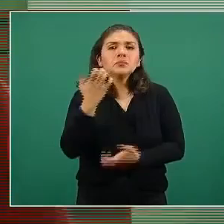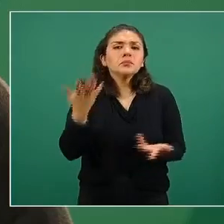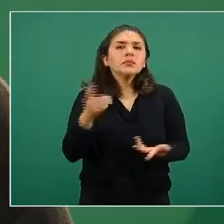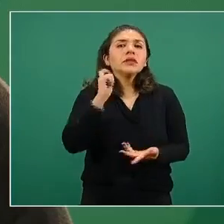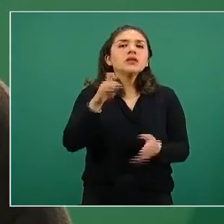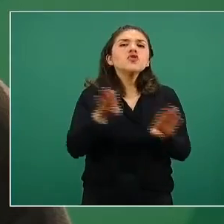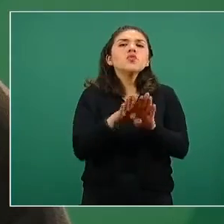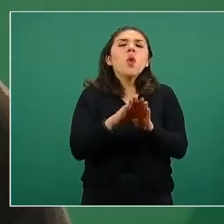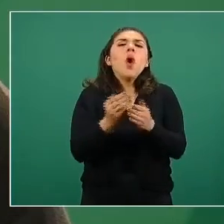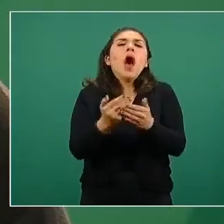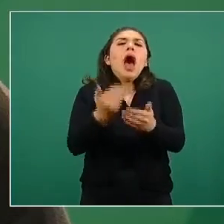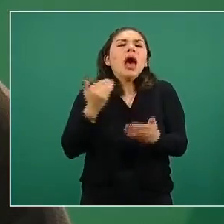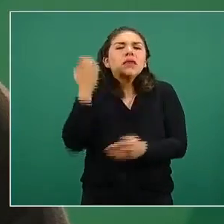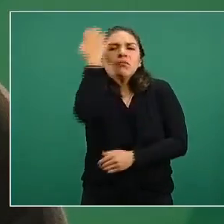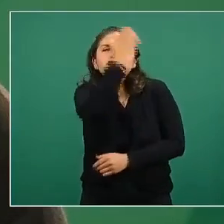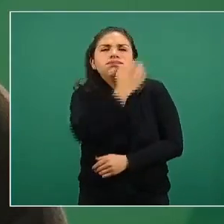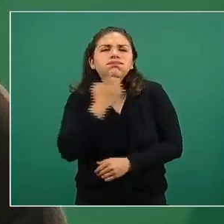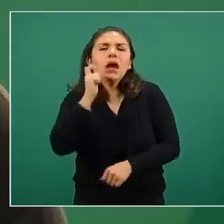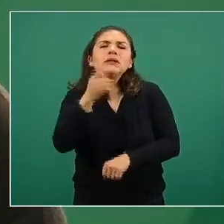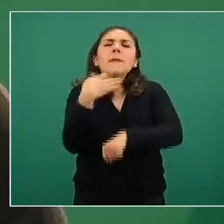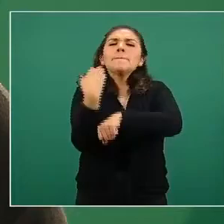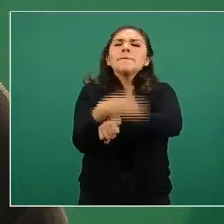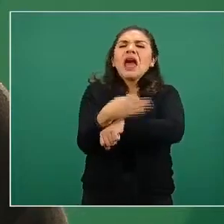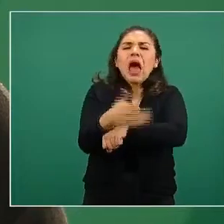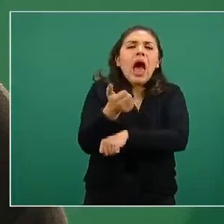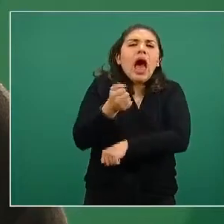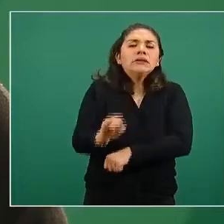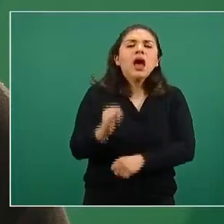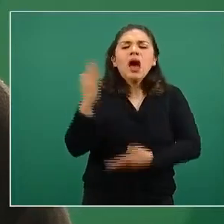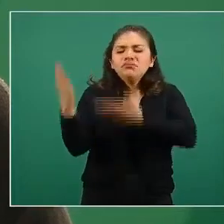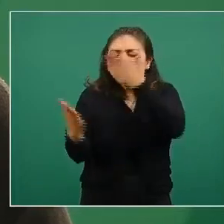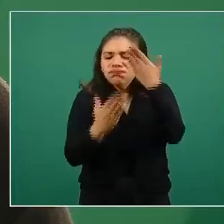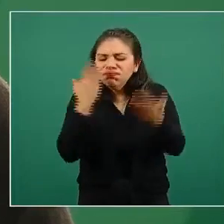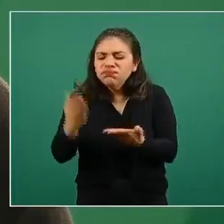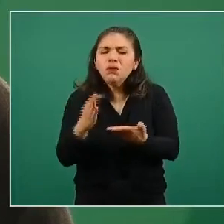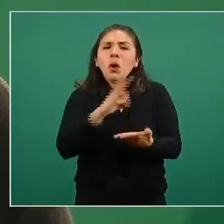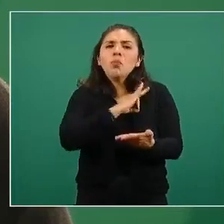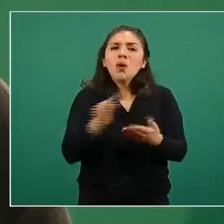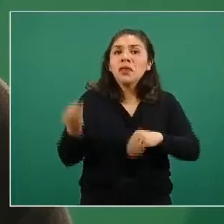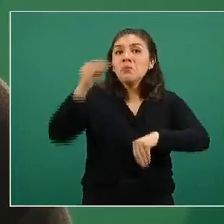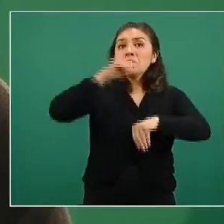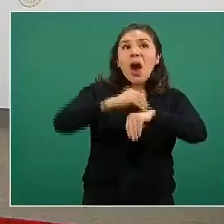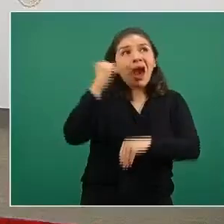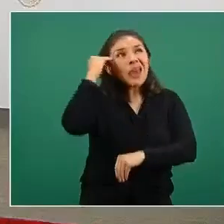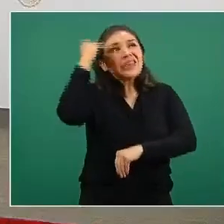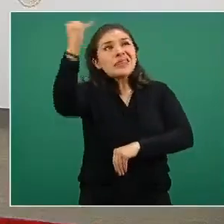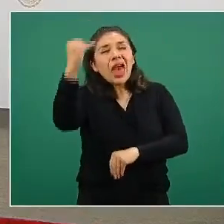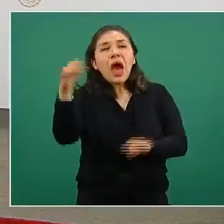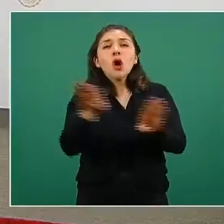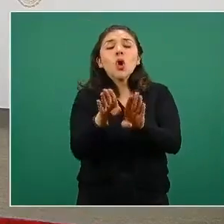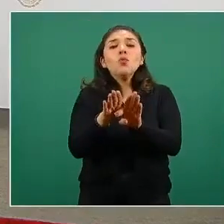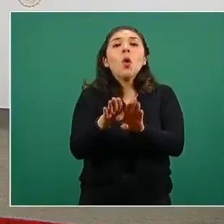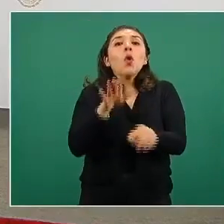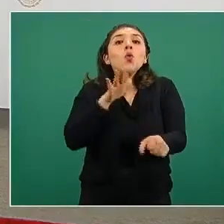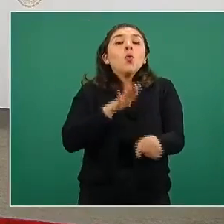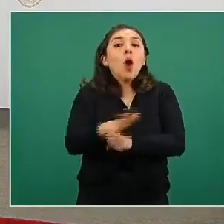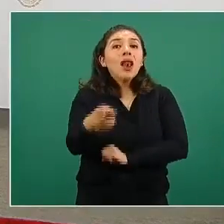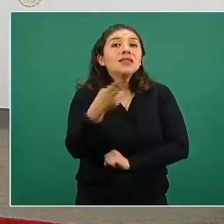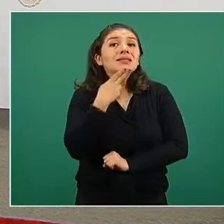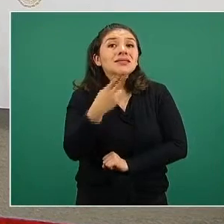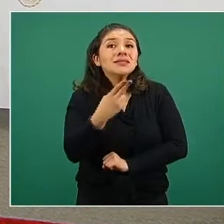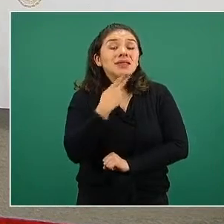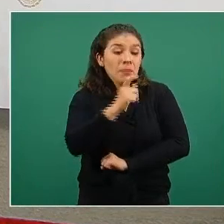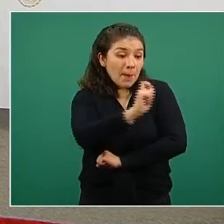son preliminares y se deben de tomar como tal, es decir, cualquier posicionamiento final de la utilidad